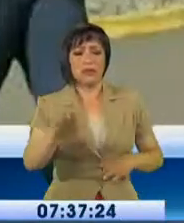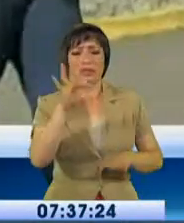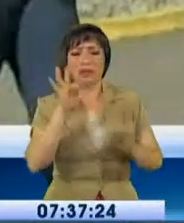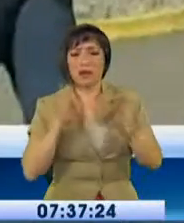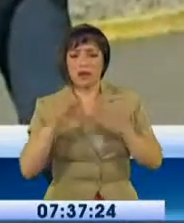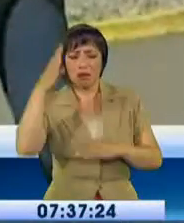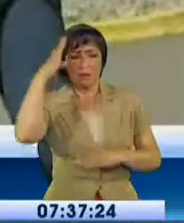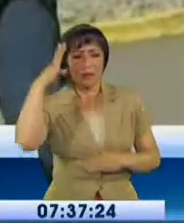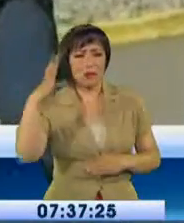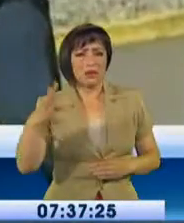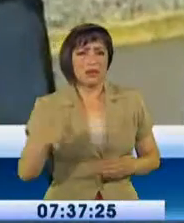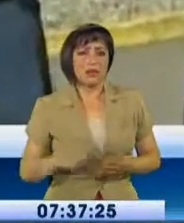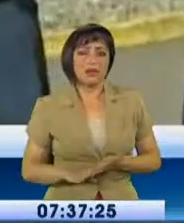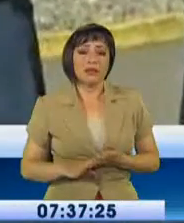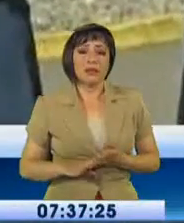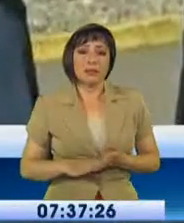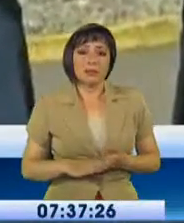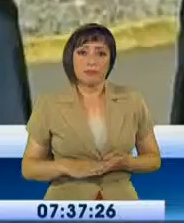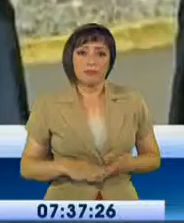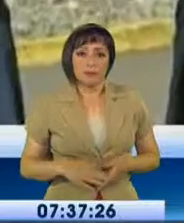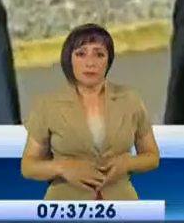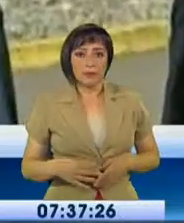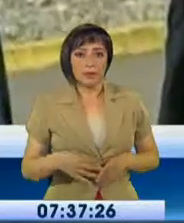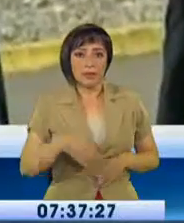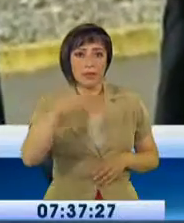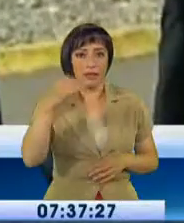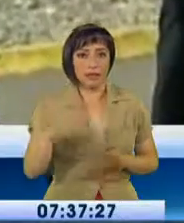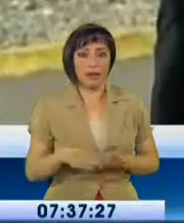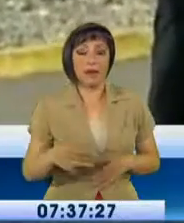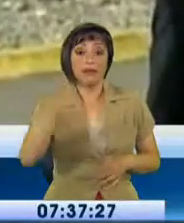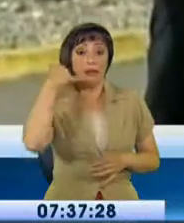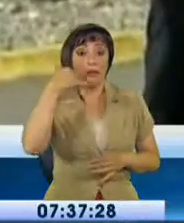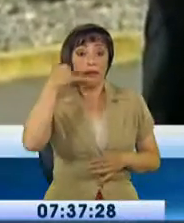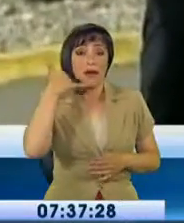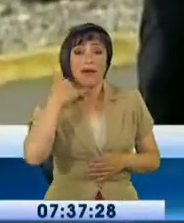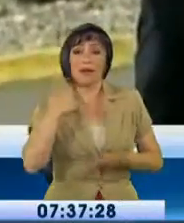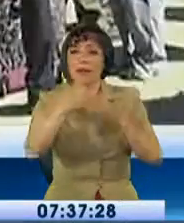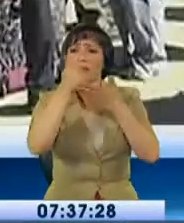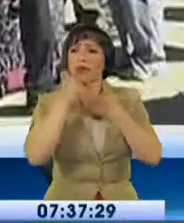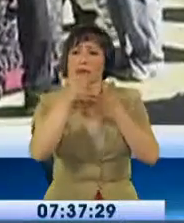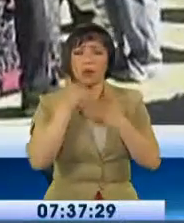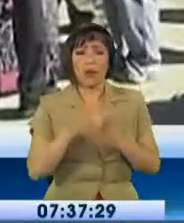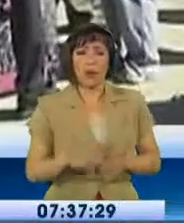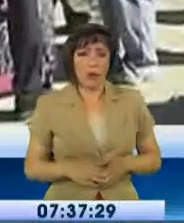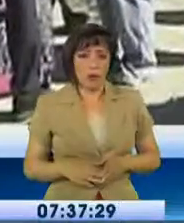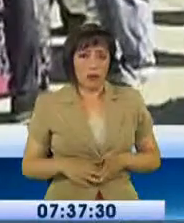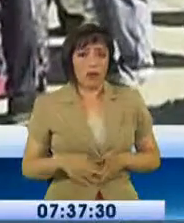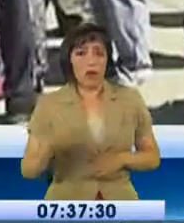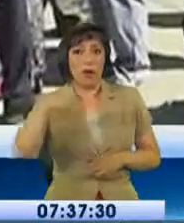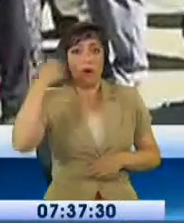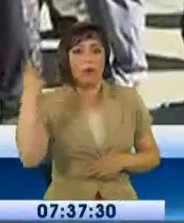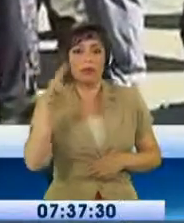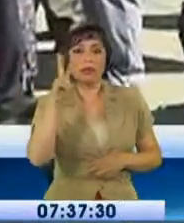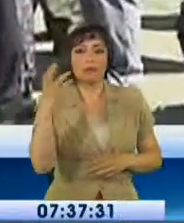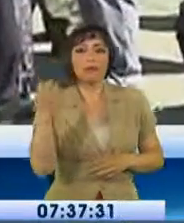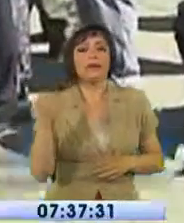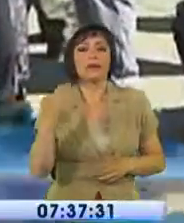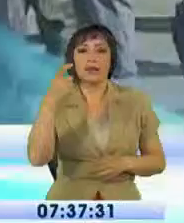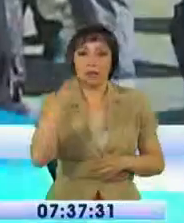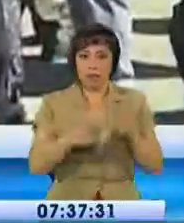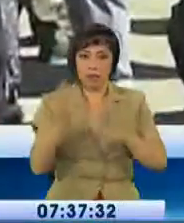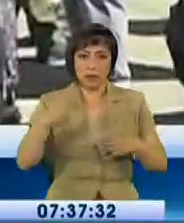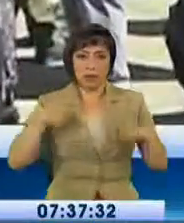los policías que acudieron al llamado de auxilio en diferentes ambientes del colegio. Otras 20 personas resultaron